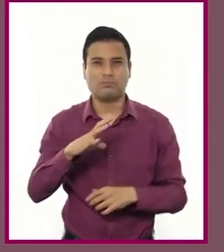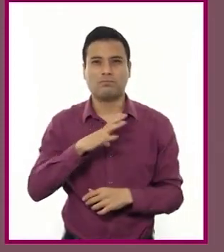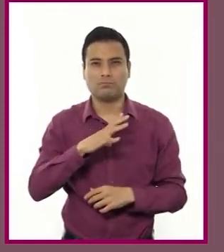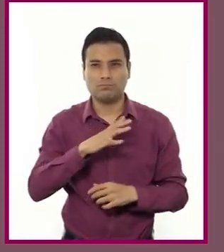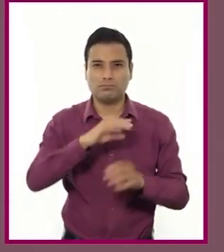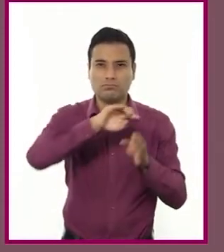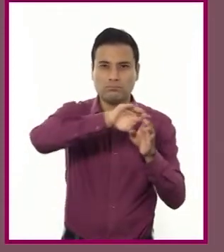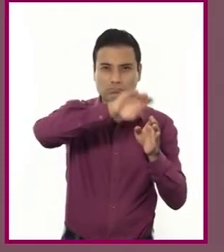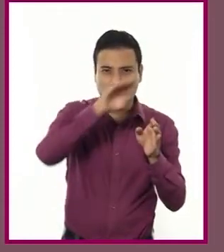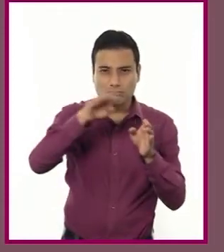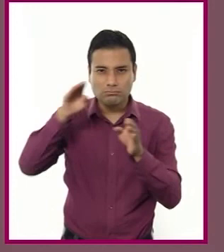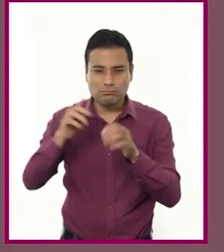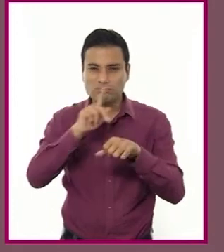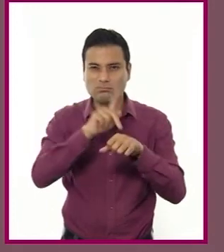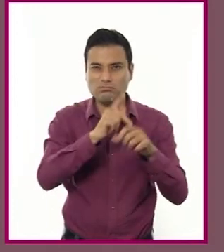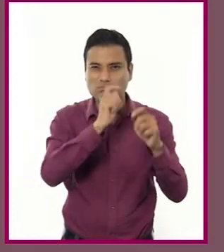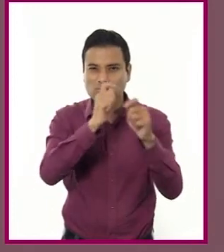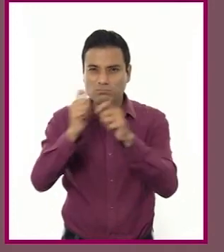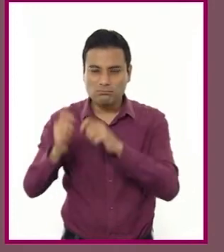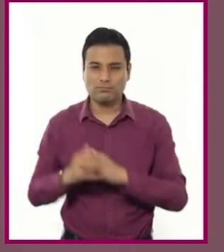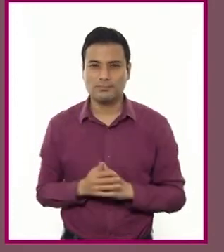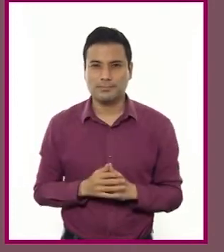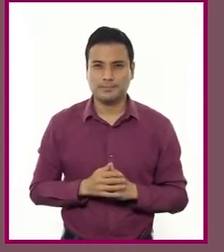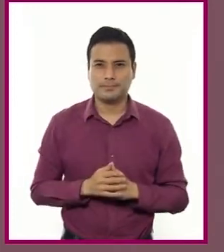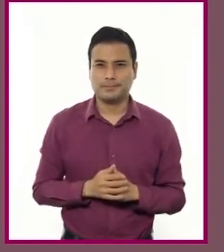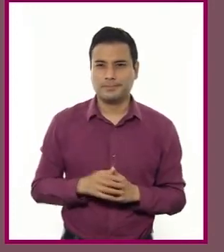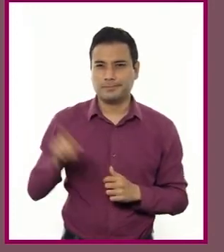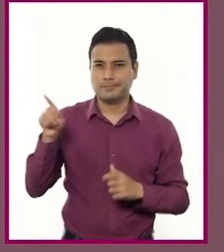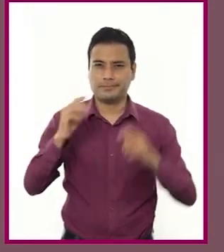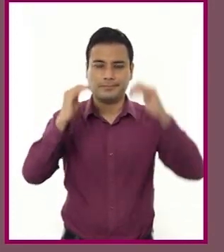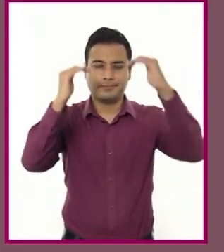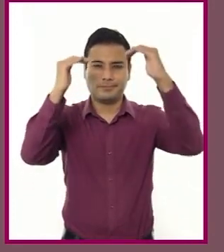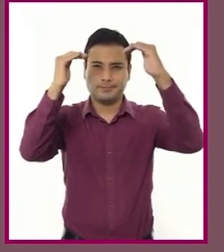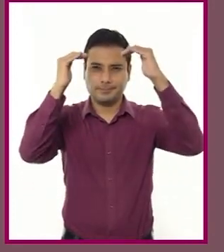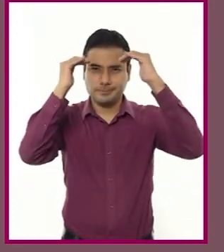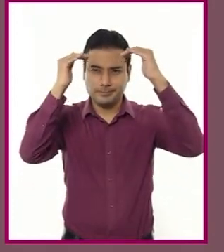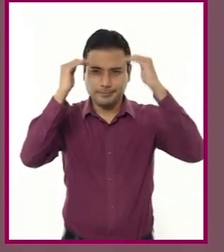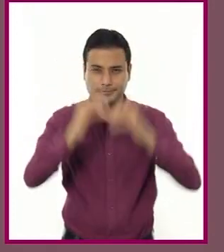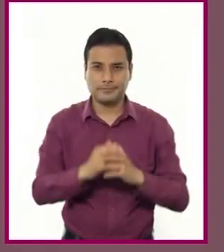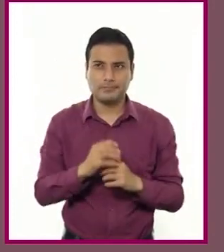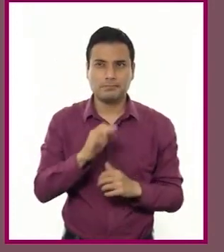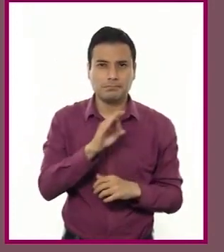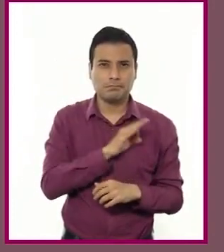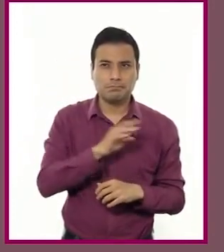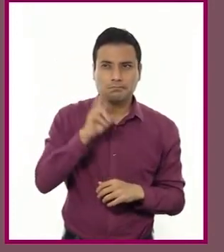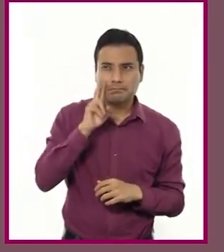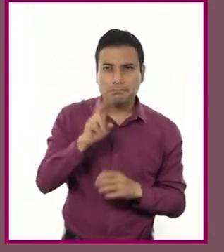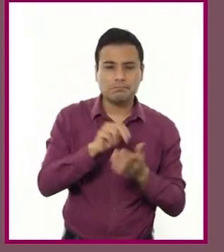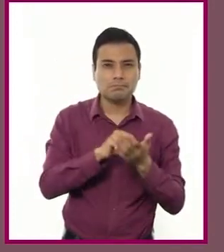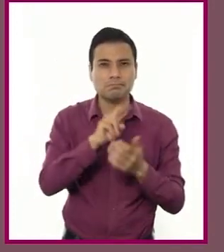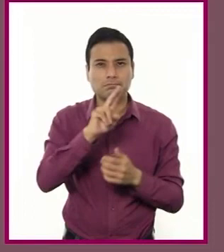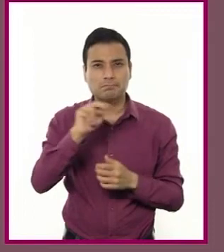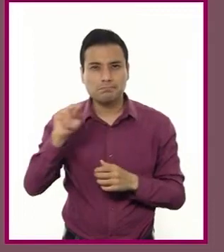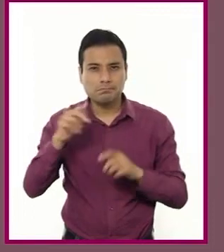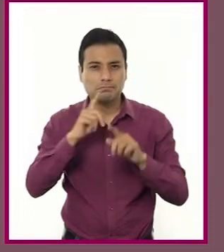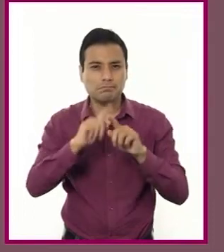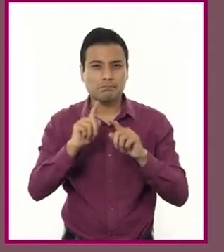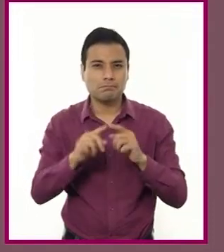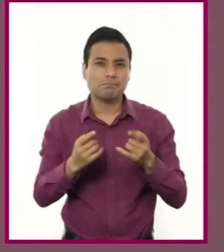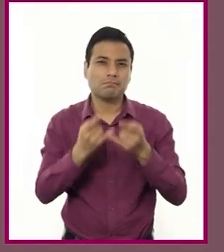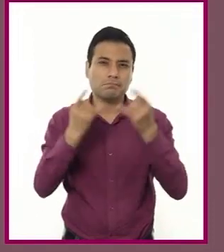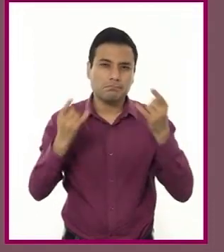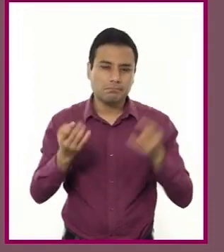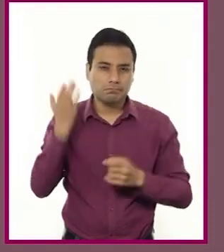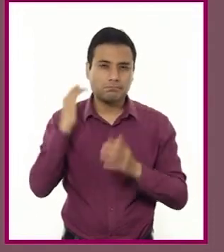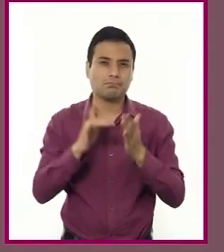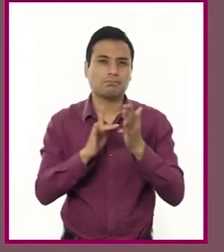esferas de piedra. En los muros del claustro alto y en la capilla abierta se observan muestras de pintura mural con escenas que recuerdan la